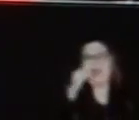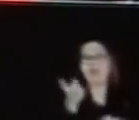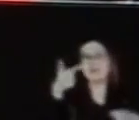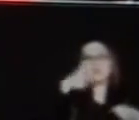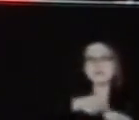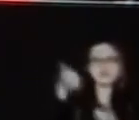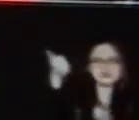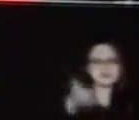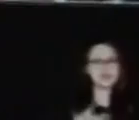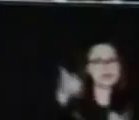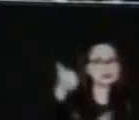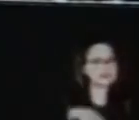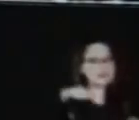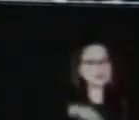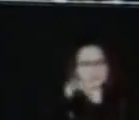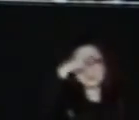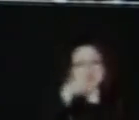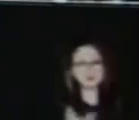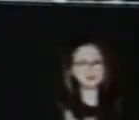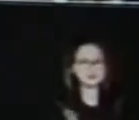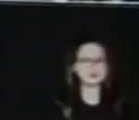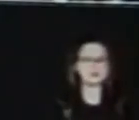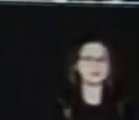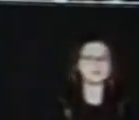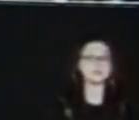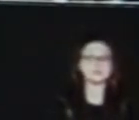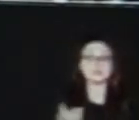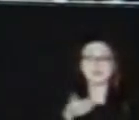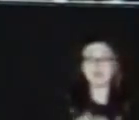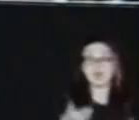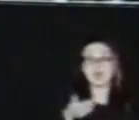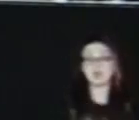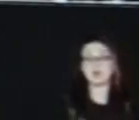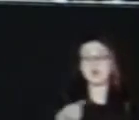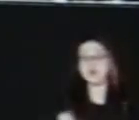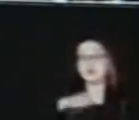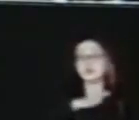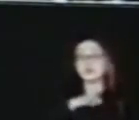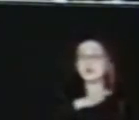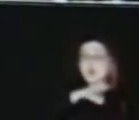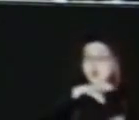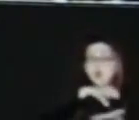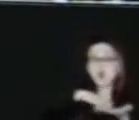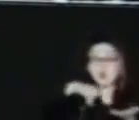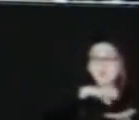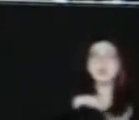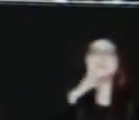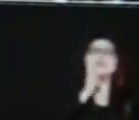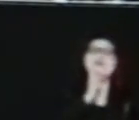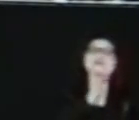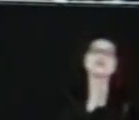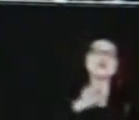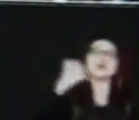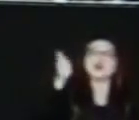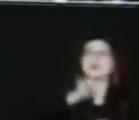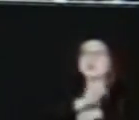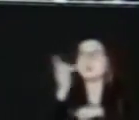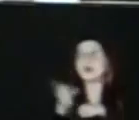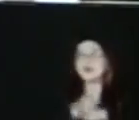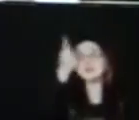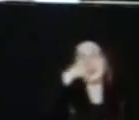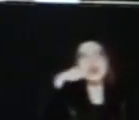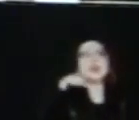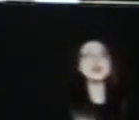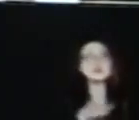mundo, sino que ahora ya estamos comprando petróleo crudo para